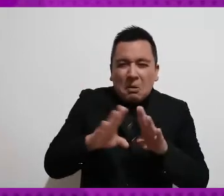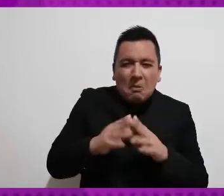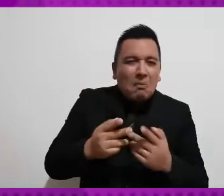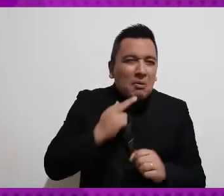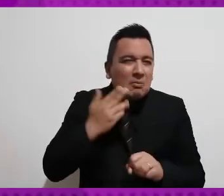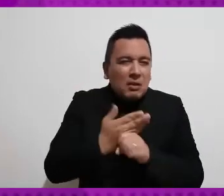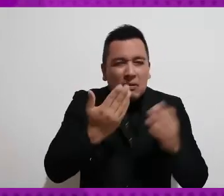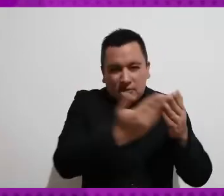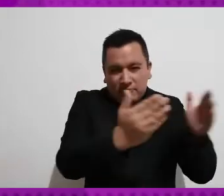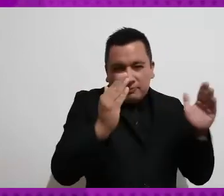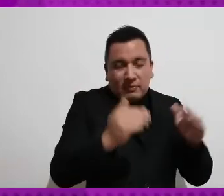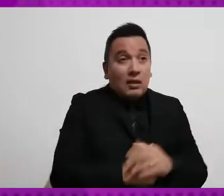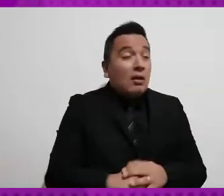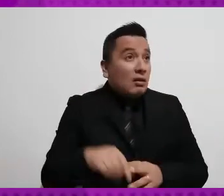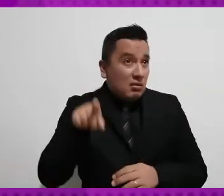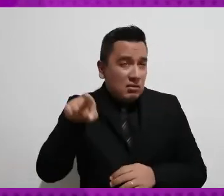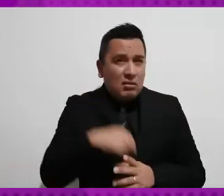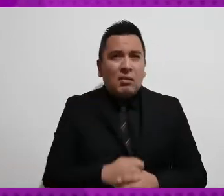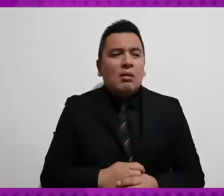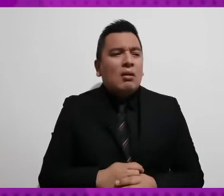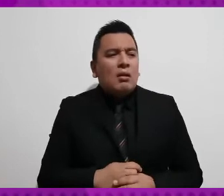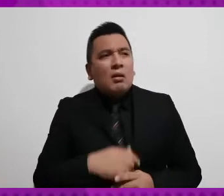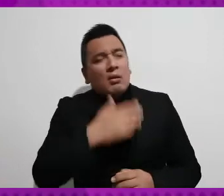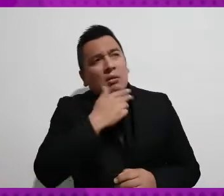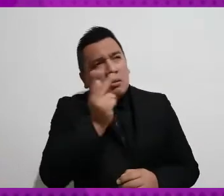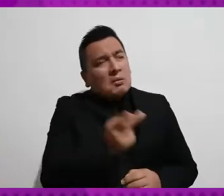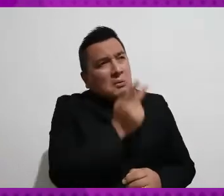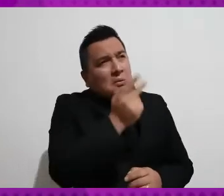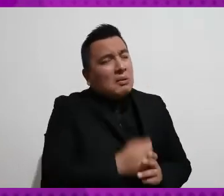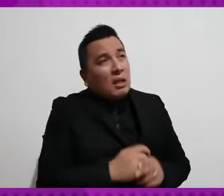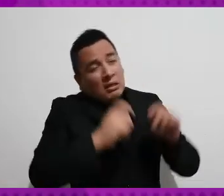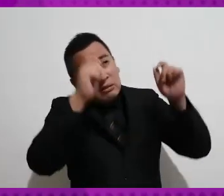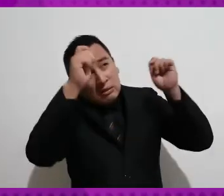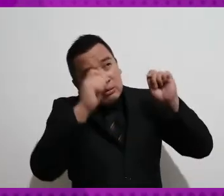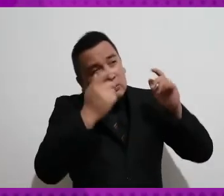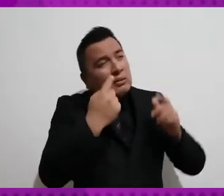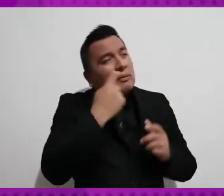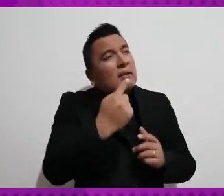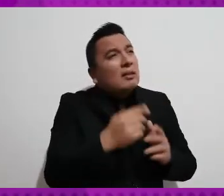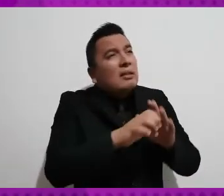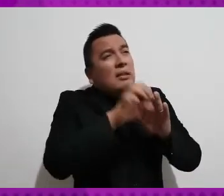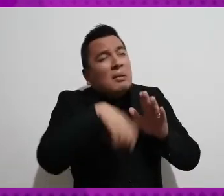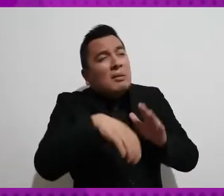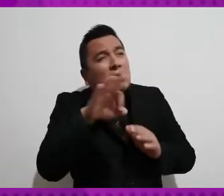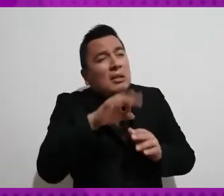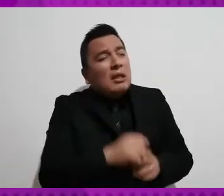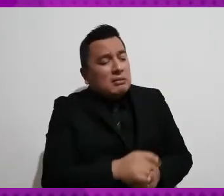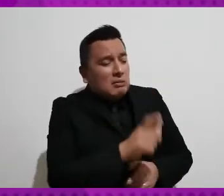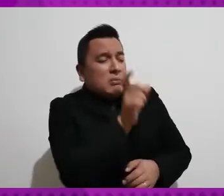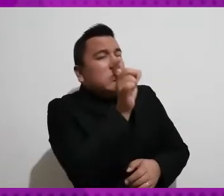preguntaba, ¿qué pasa cuando efectivamente se presenta alguien que en la credencial para votar